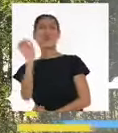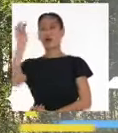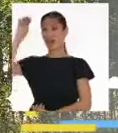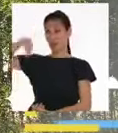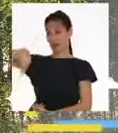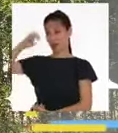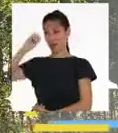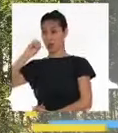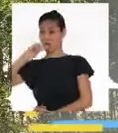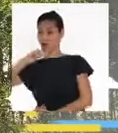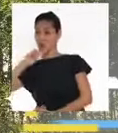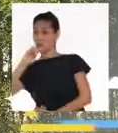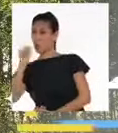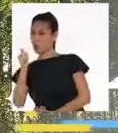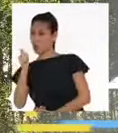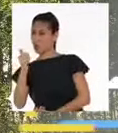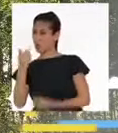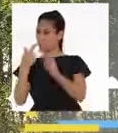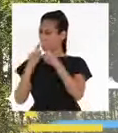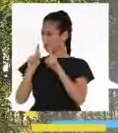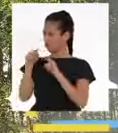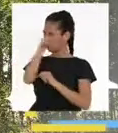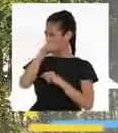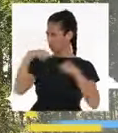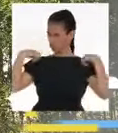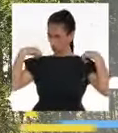¿moda? Pero si no tiene ropa.